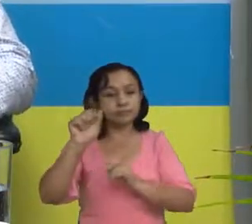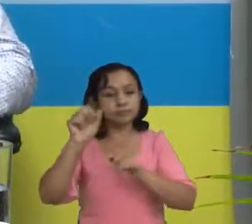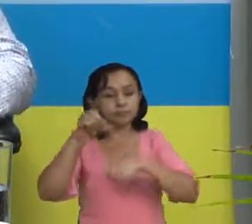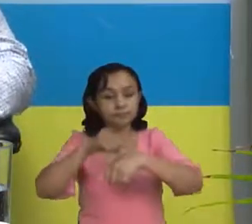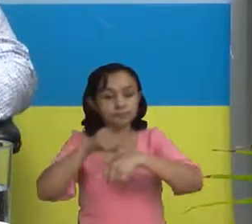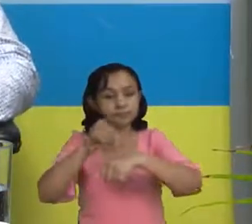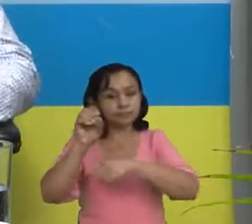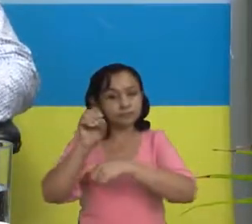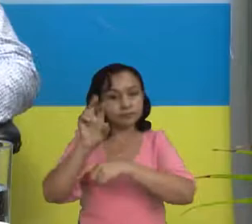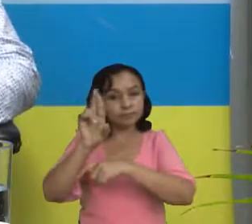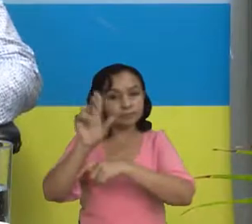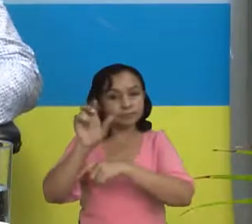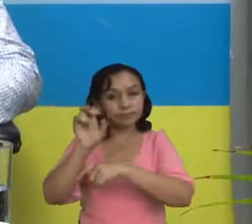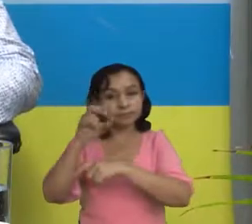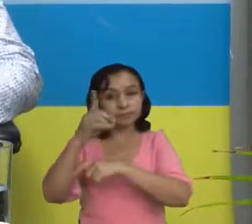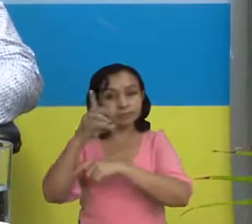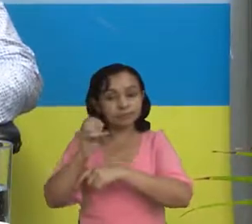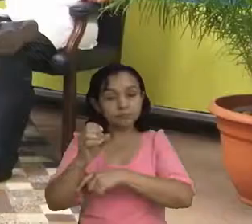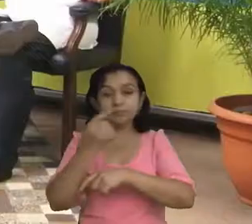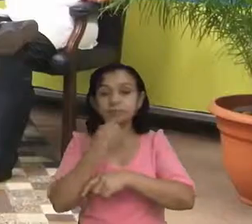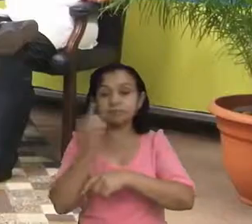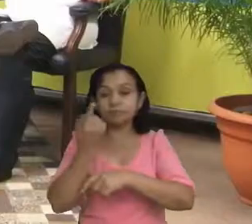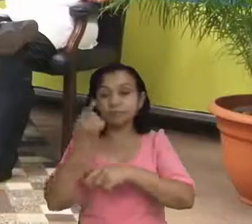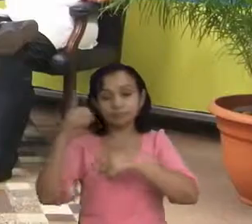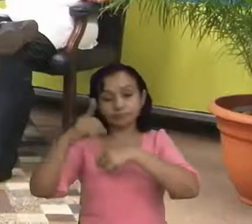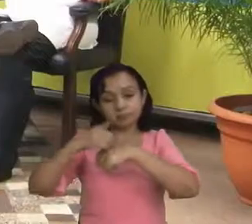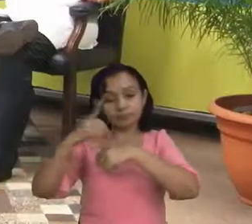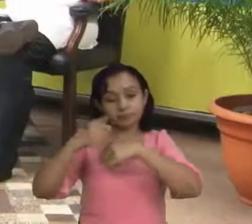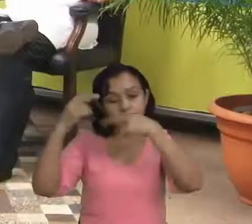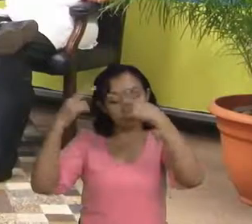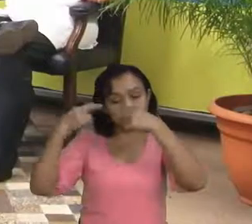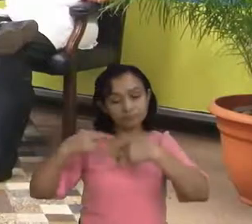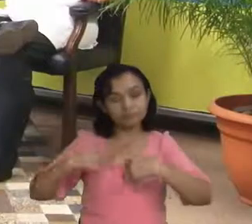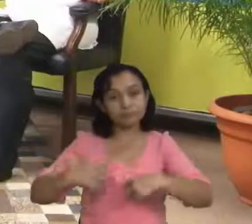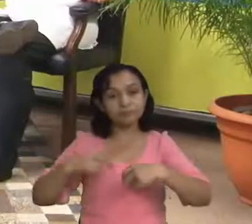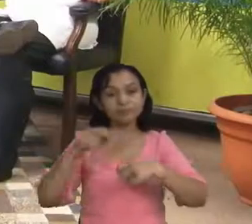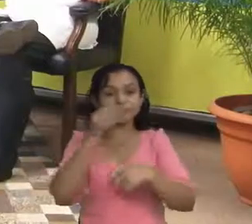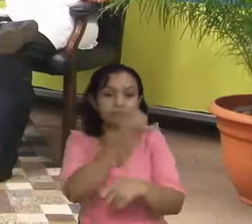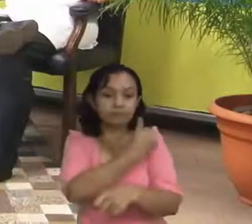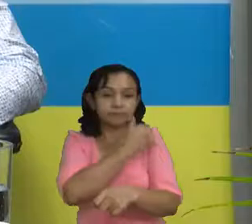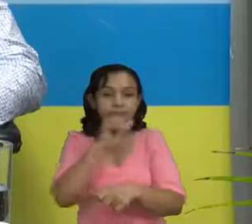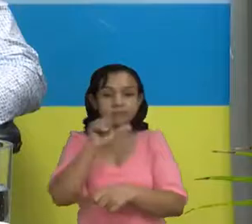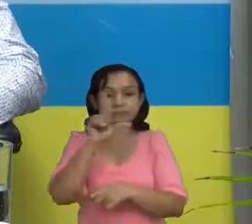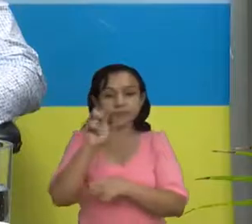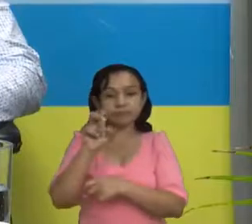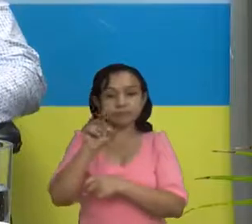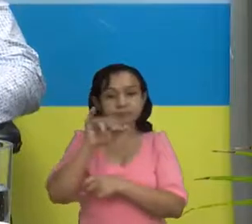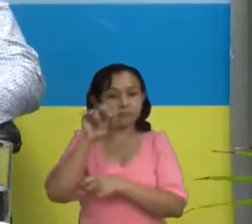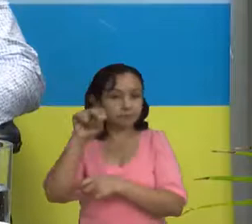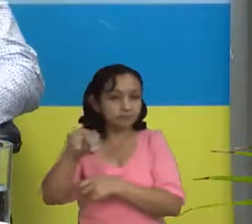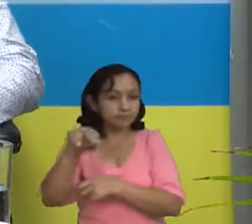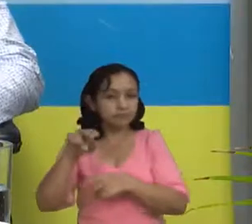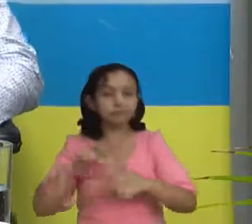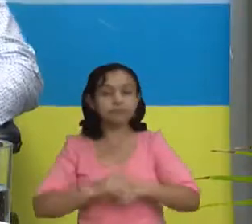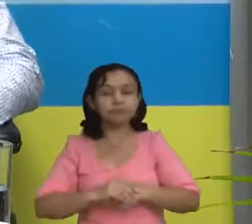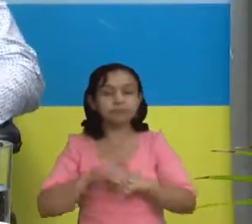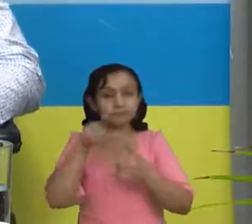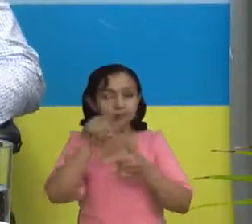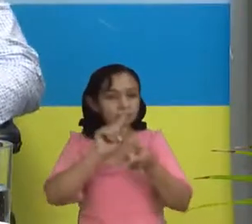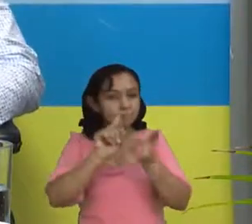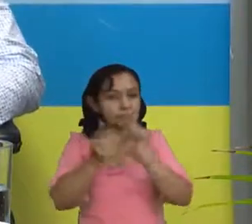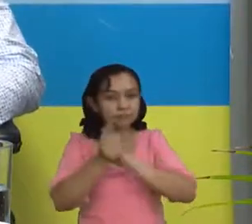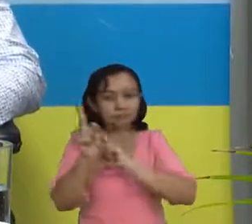Orlando Luquez, quien es urólogo del Hospital de Referencia Nacional, Hospital Escuela Antonio Lenín Fonseca. Usted no le cambie de